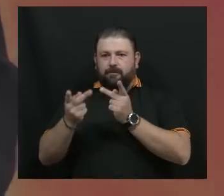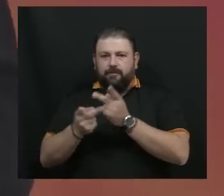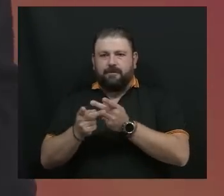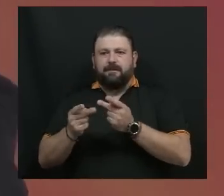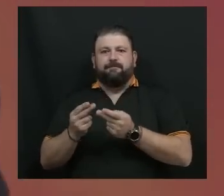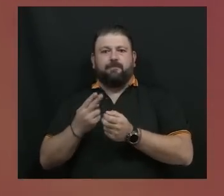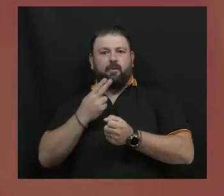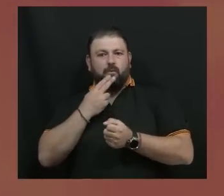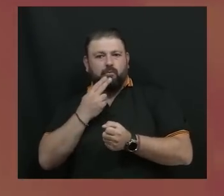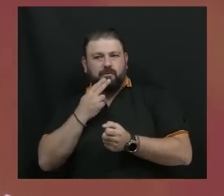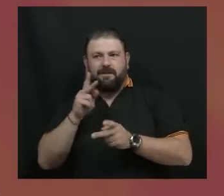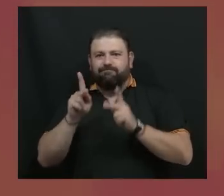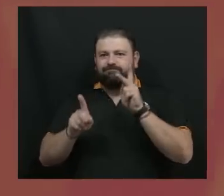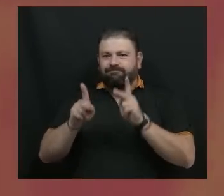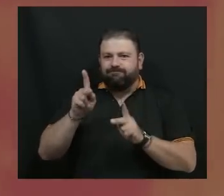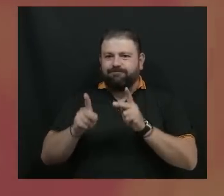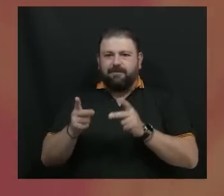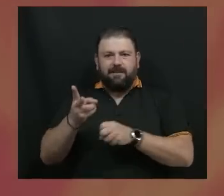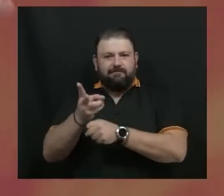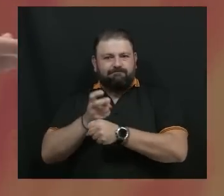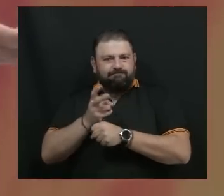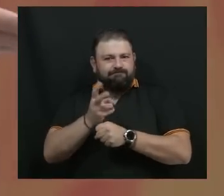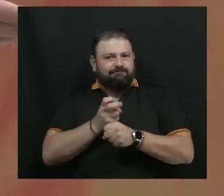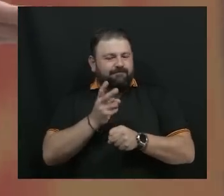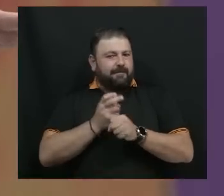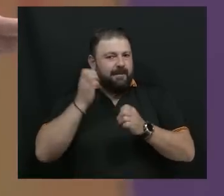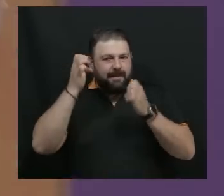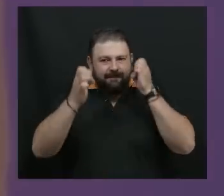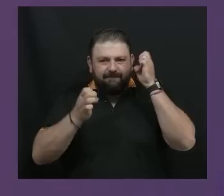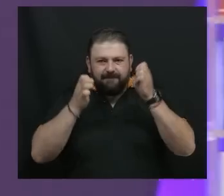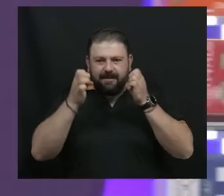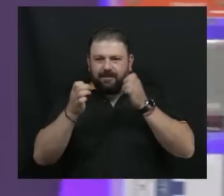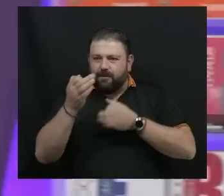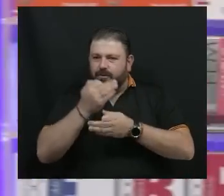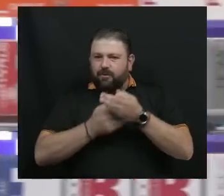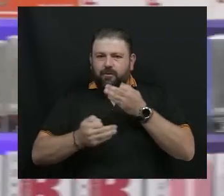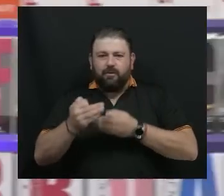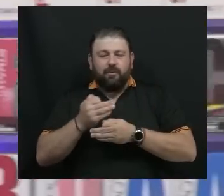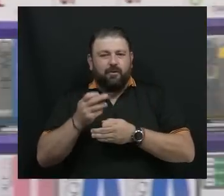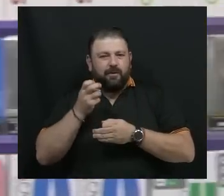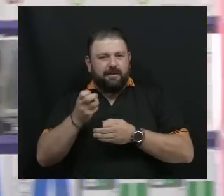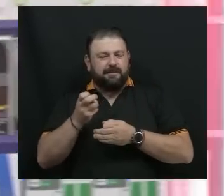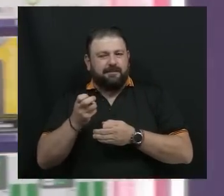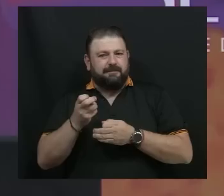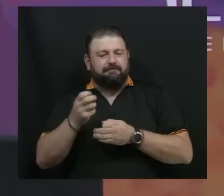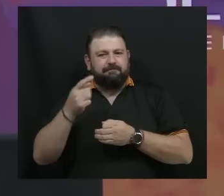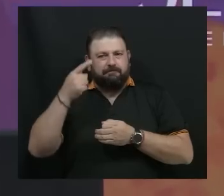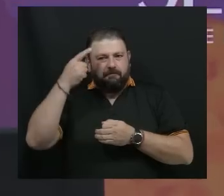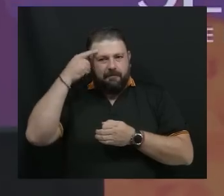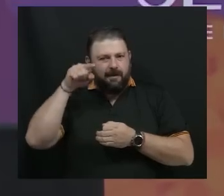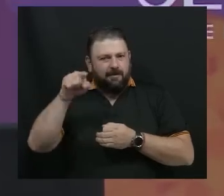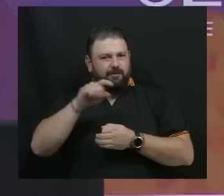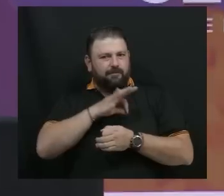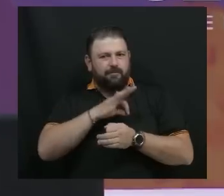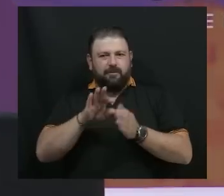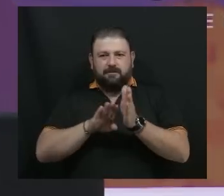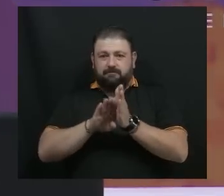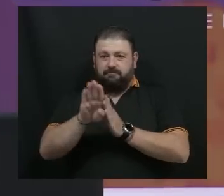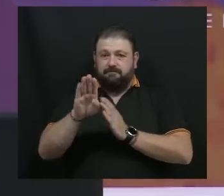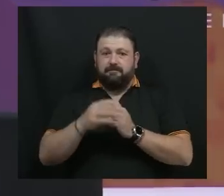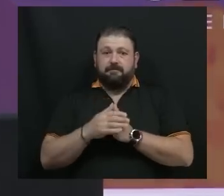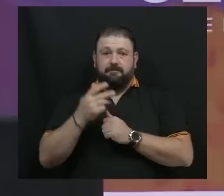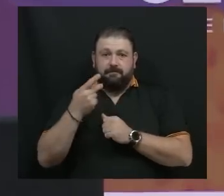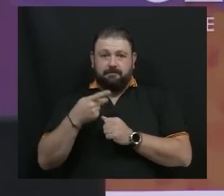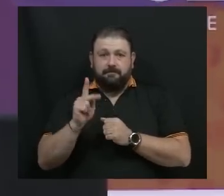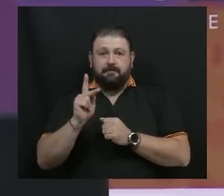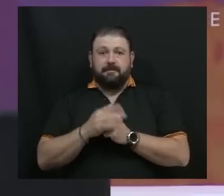platicar, hacer eventos, haciendo giras, con una actitud imparable. Porque ojo,